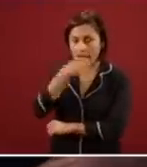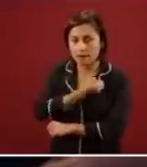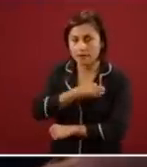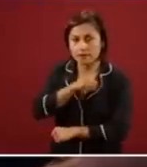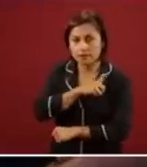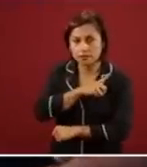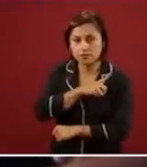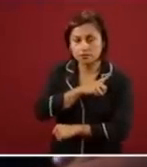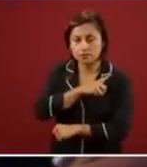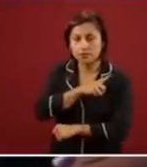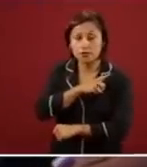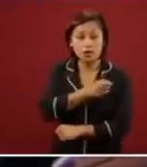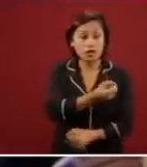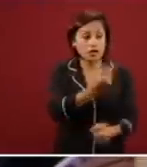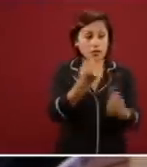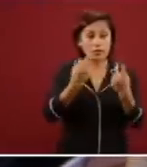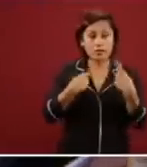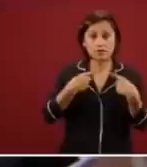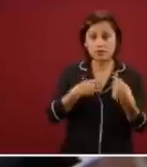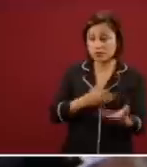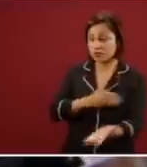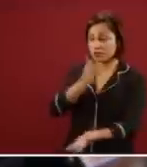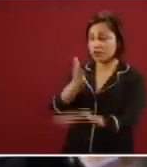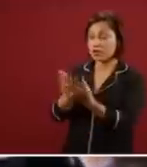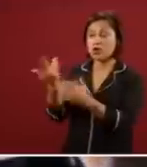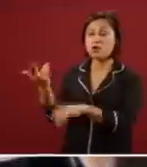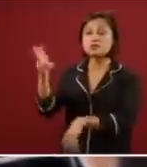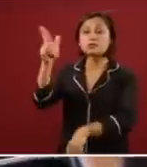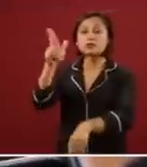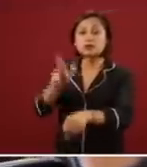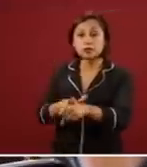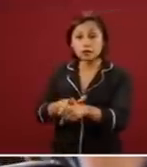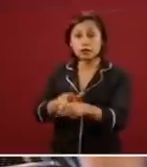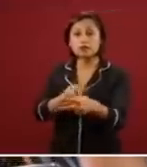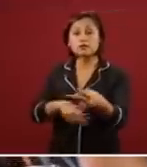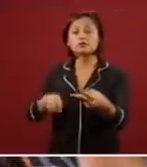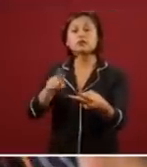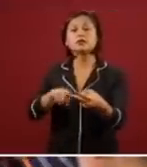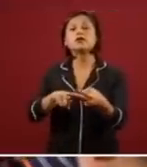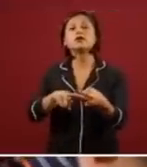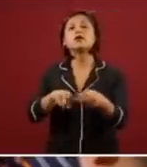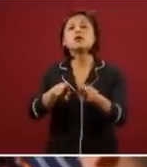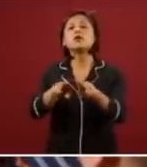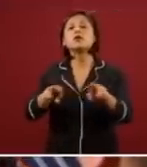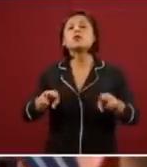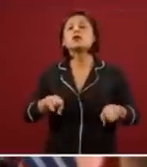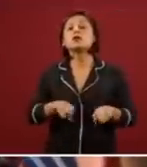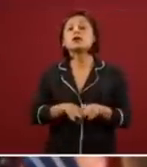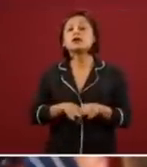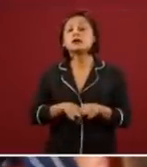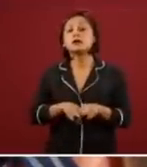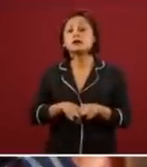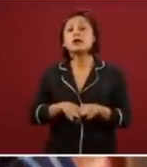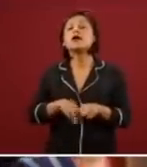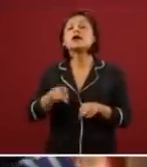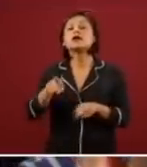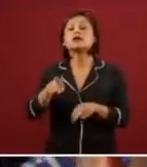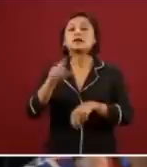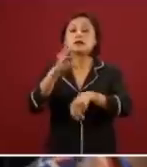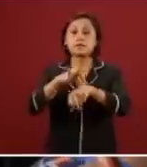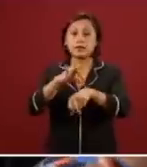atención a los hospitales y a las unidades médicas del IMSS-Bienestar.